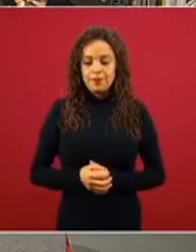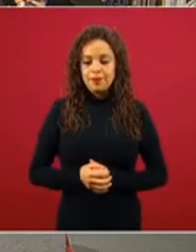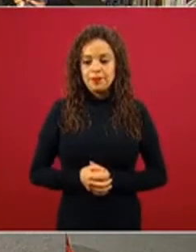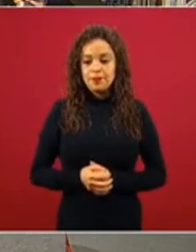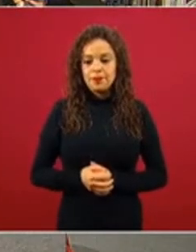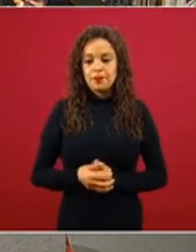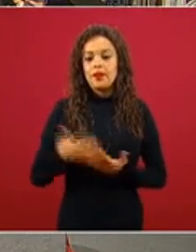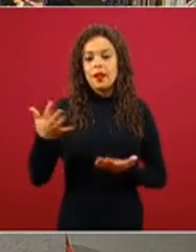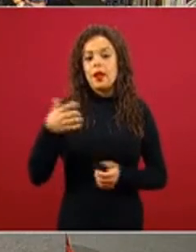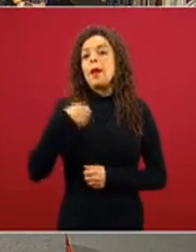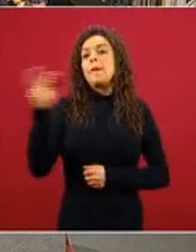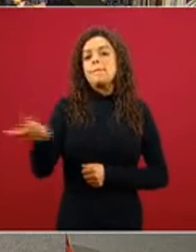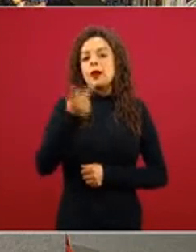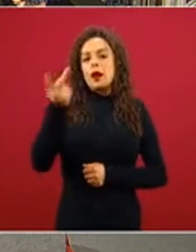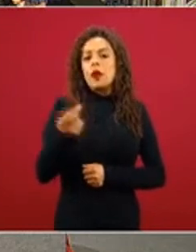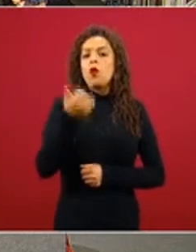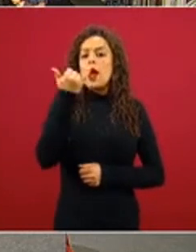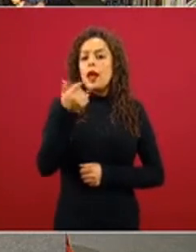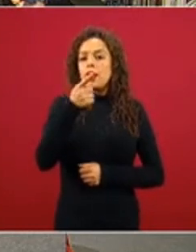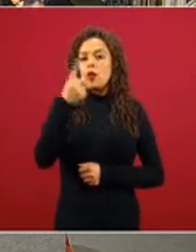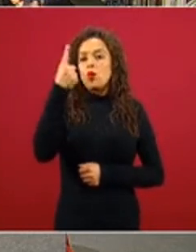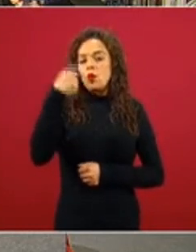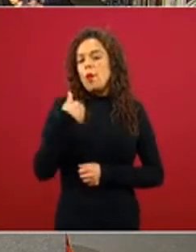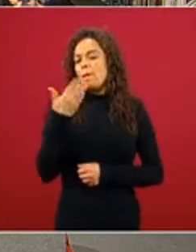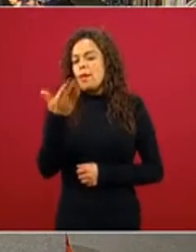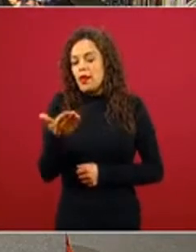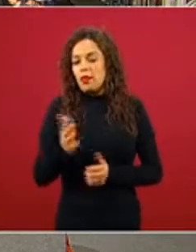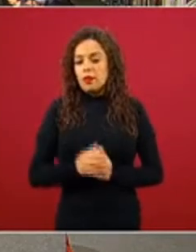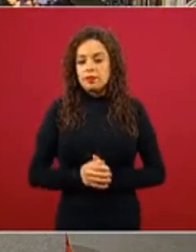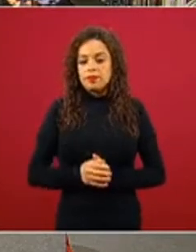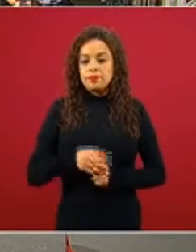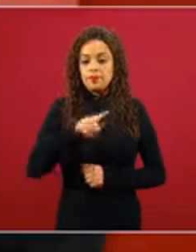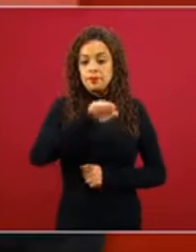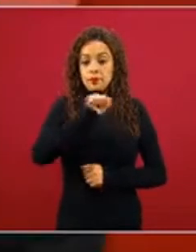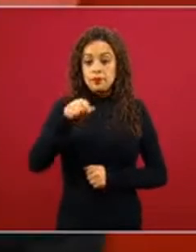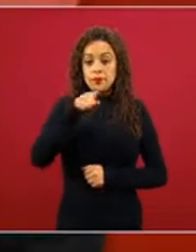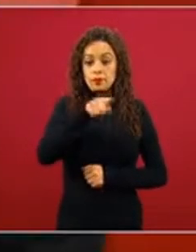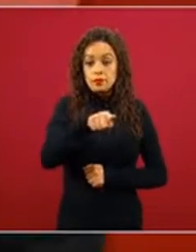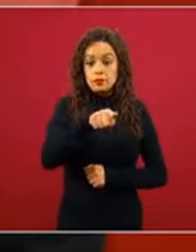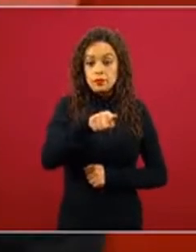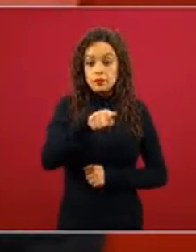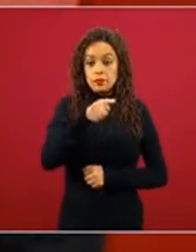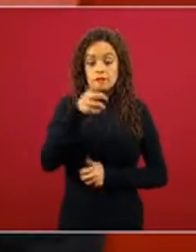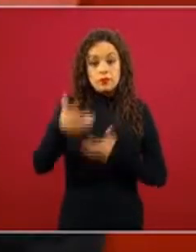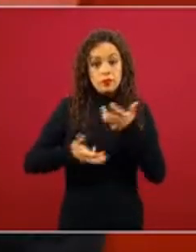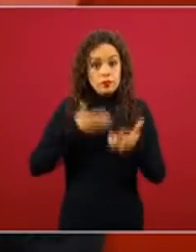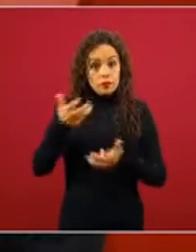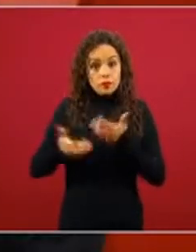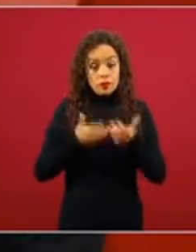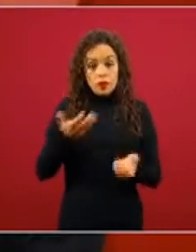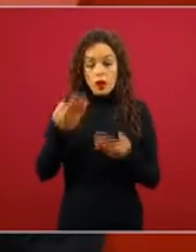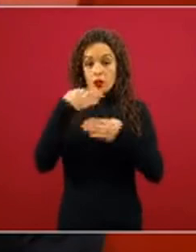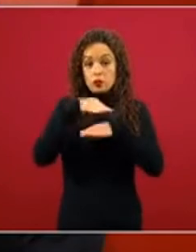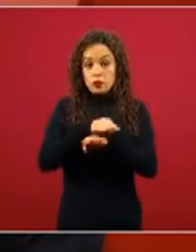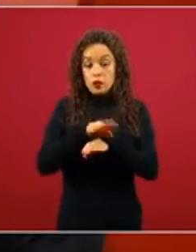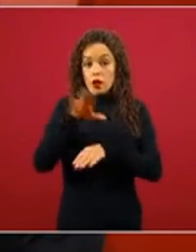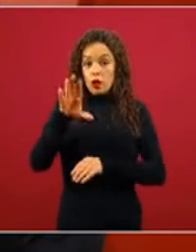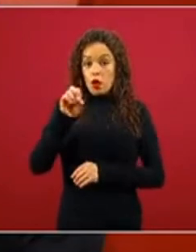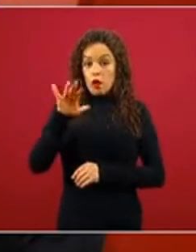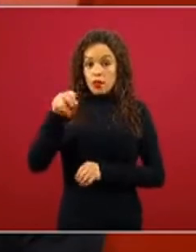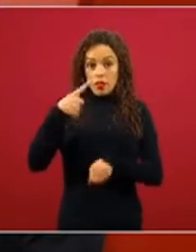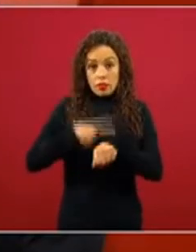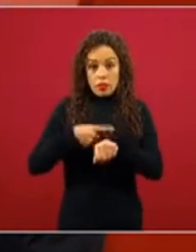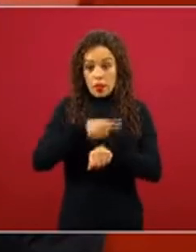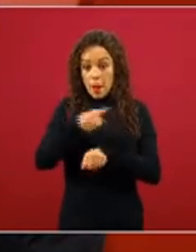es, ¿el aumento de los servicios crematorios por la COVID afecta la contaminación? Y si es así, ¿qué medidas se están tomando en